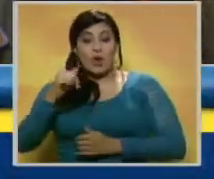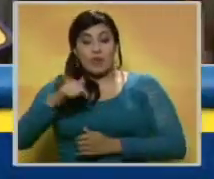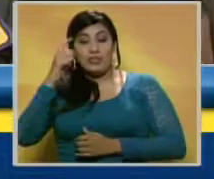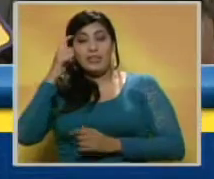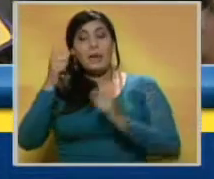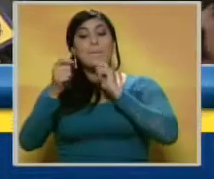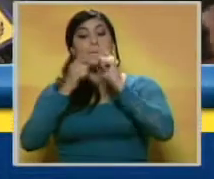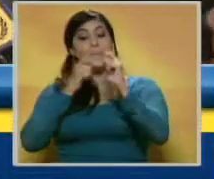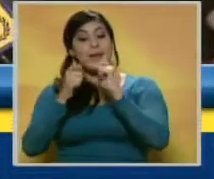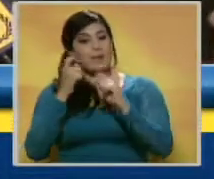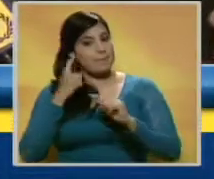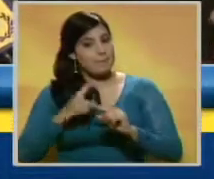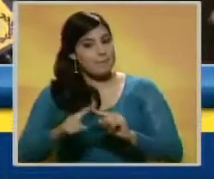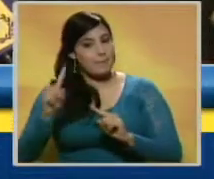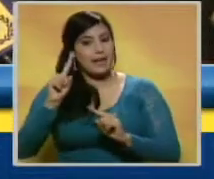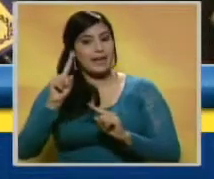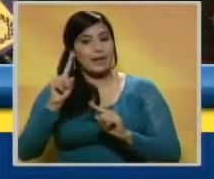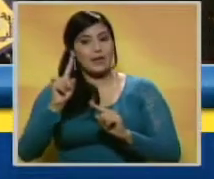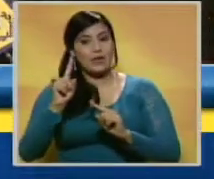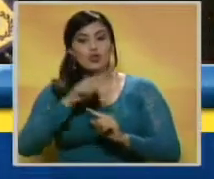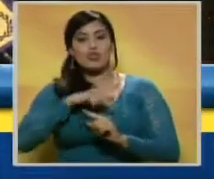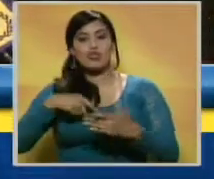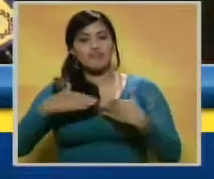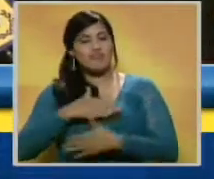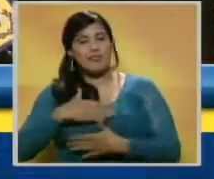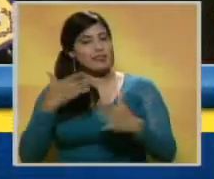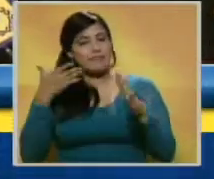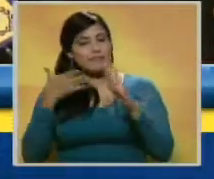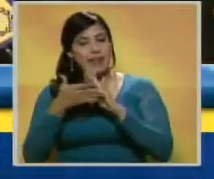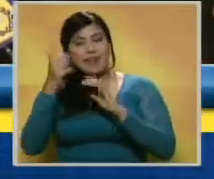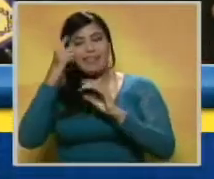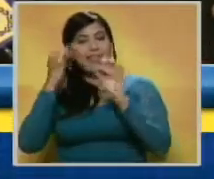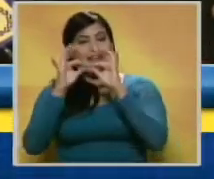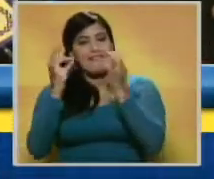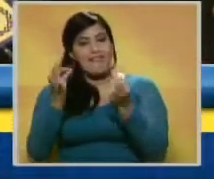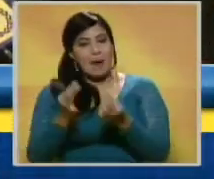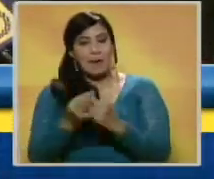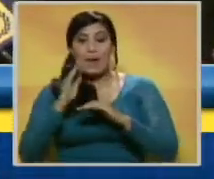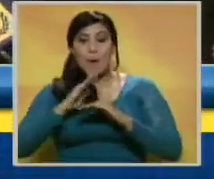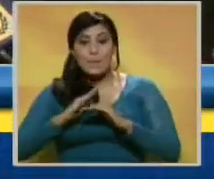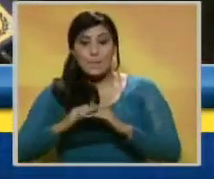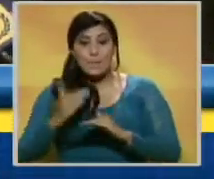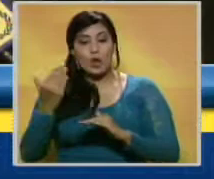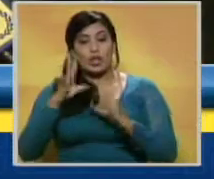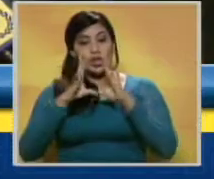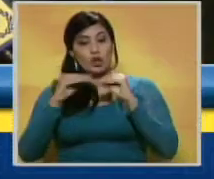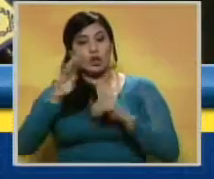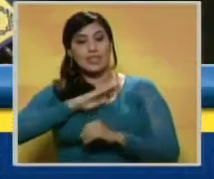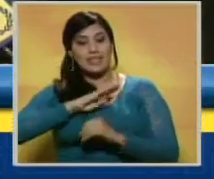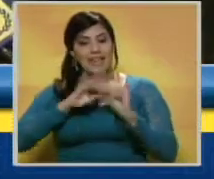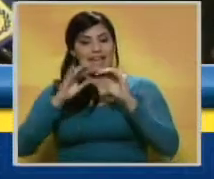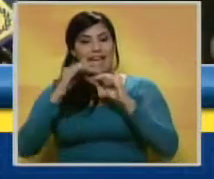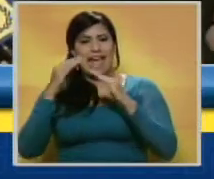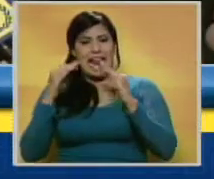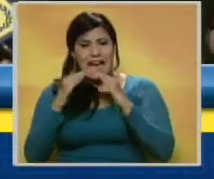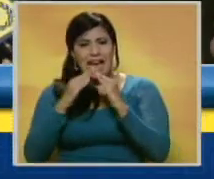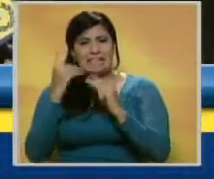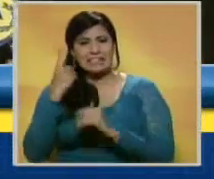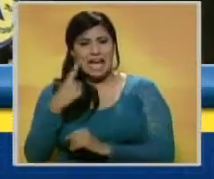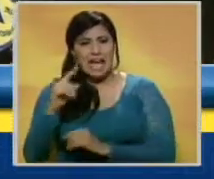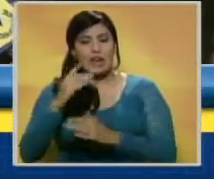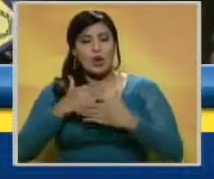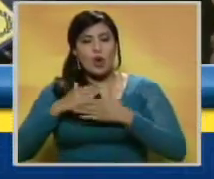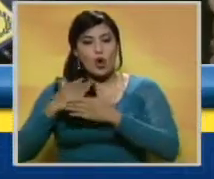celebrando el Día del Periodista, pero lo que en realidad estamos disfrutando es un día en familia porque todos tenemos nuestra familia en nuestras casas, pero